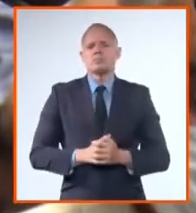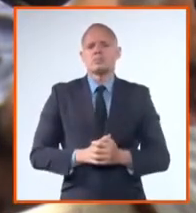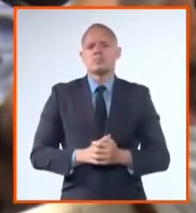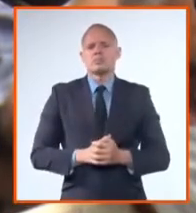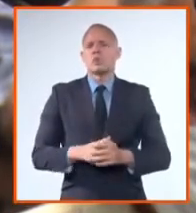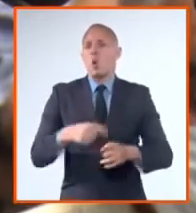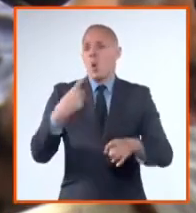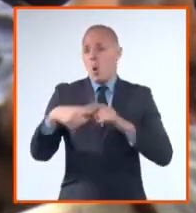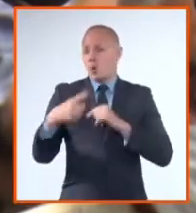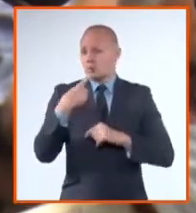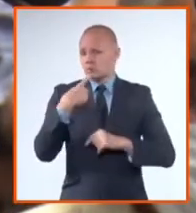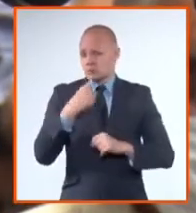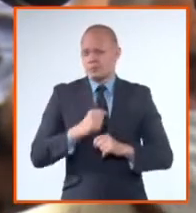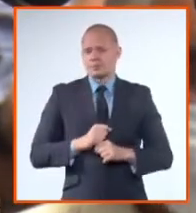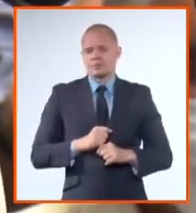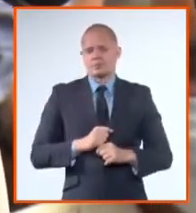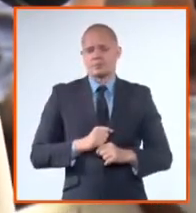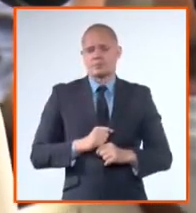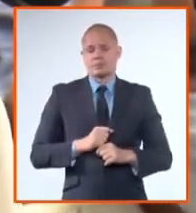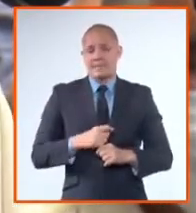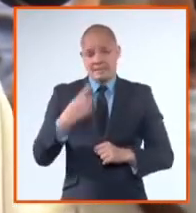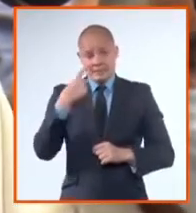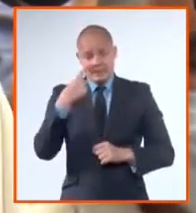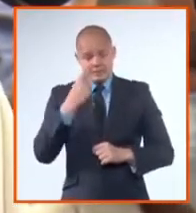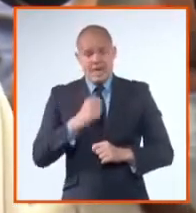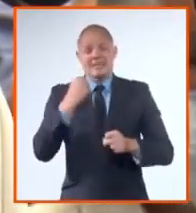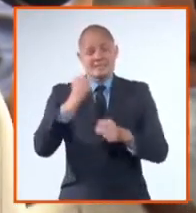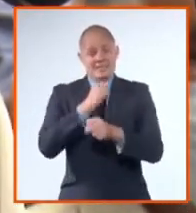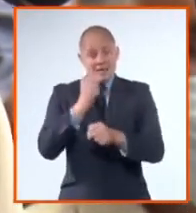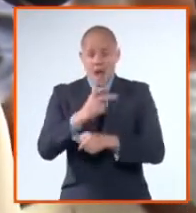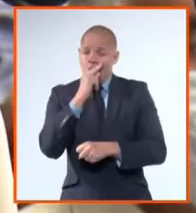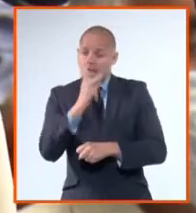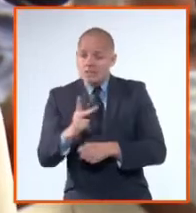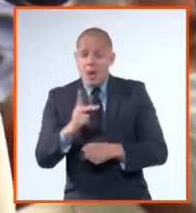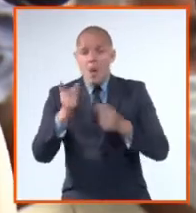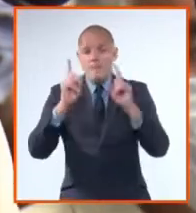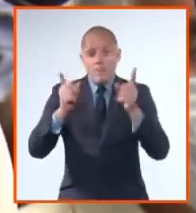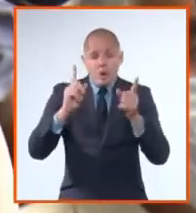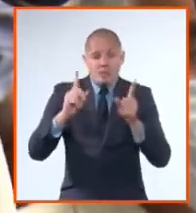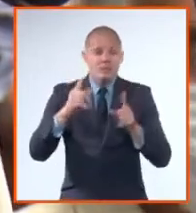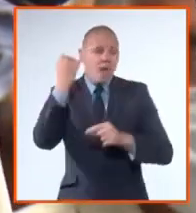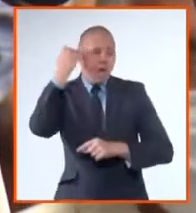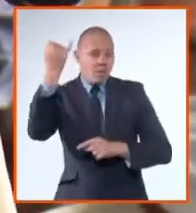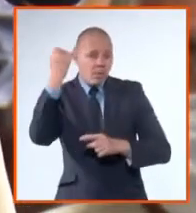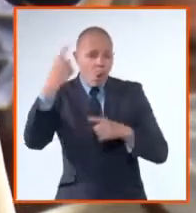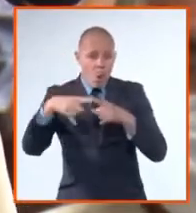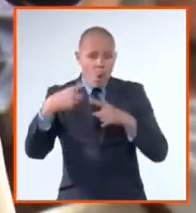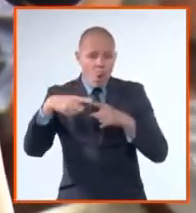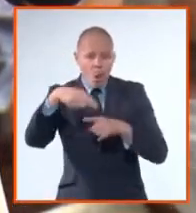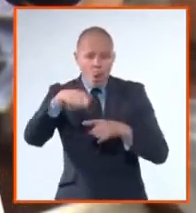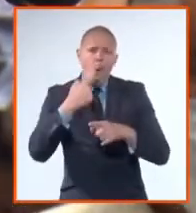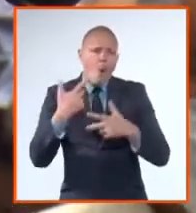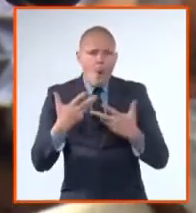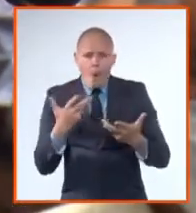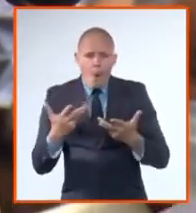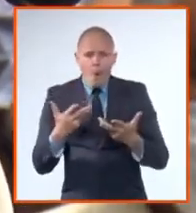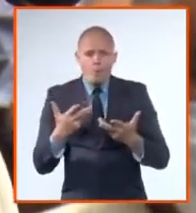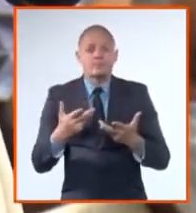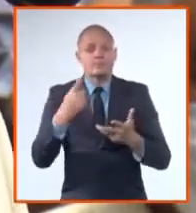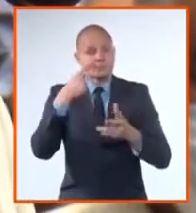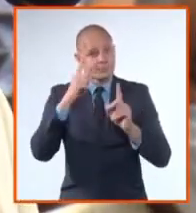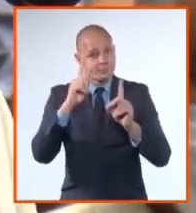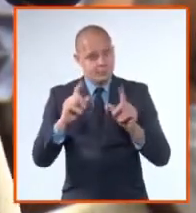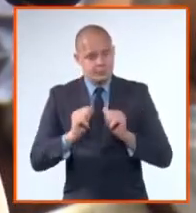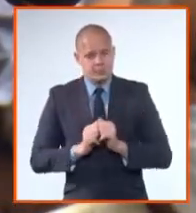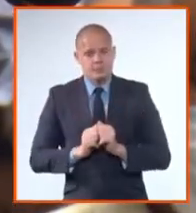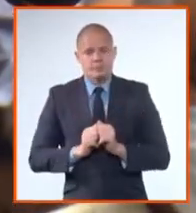trabajo político ideológico, y por eso tiene que ver, y lo voy a asociar con nosotros, con la Academia de Ciencias y con el sector de la ciencia en nuestro